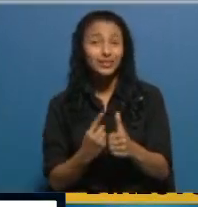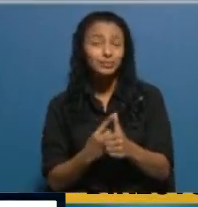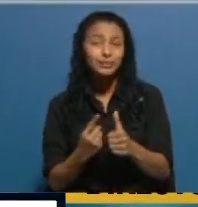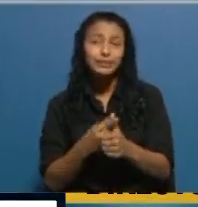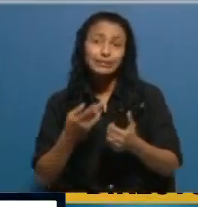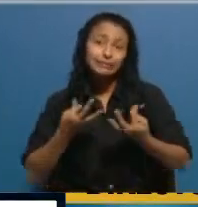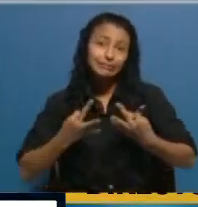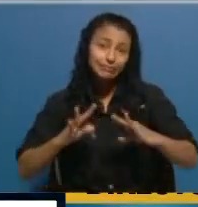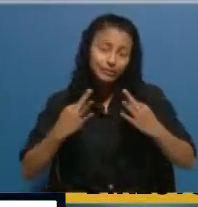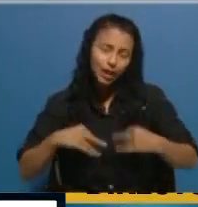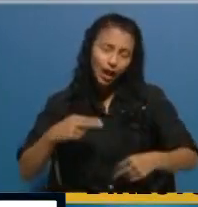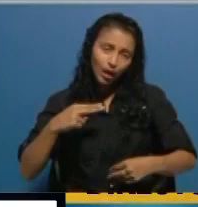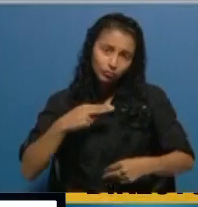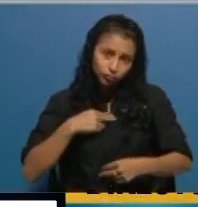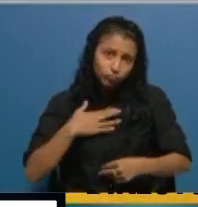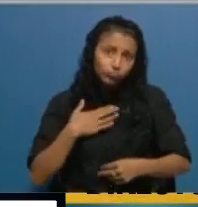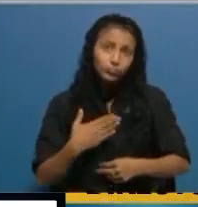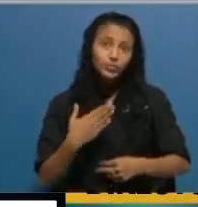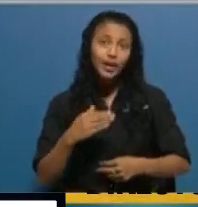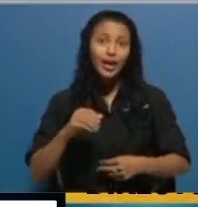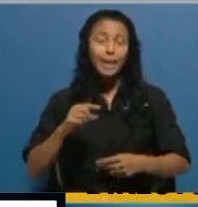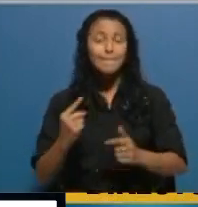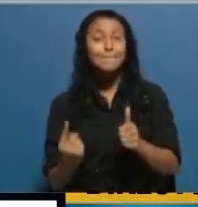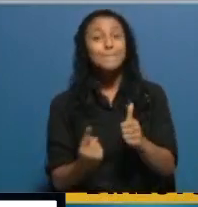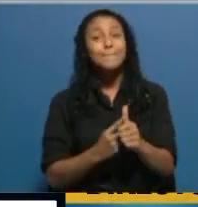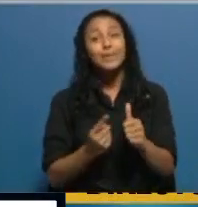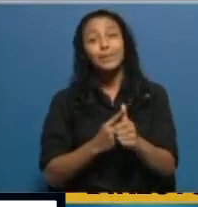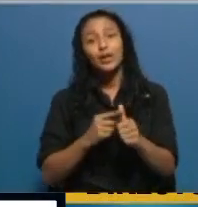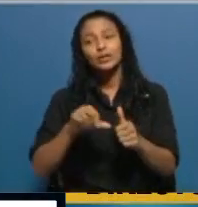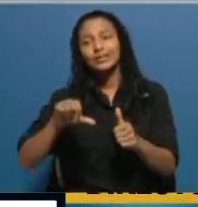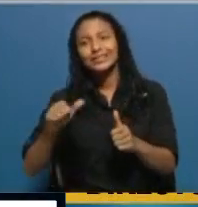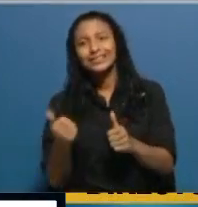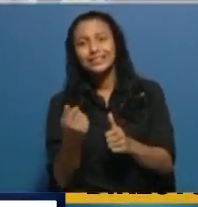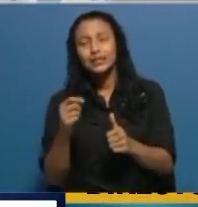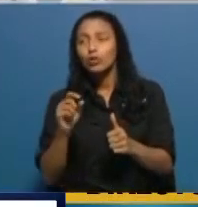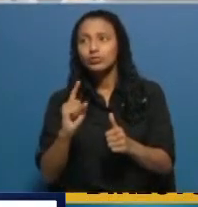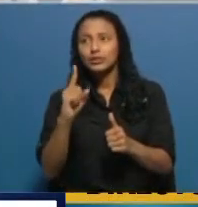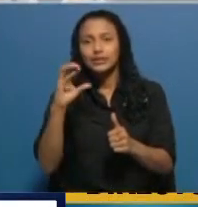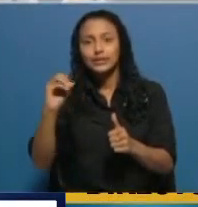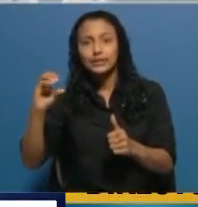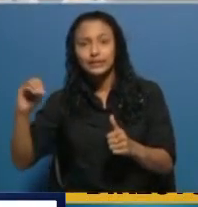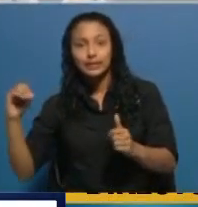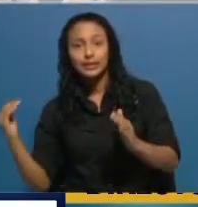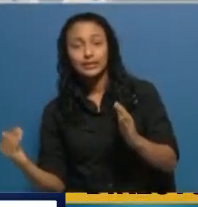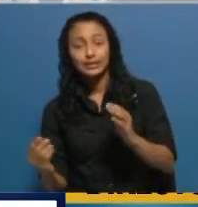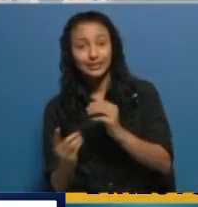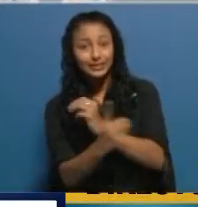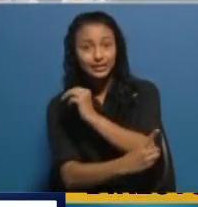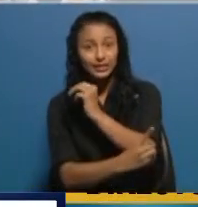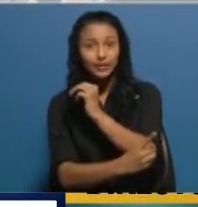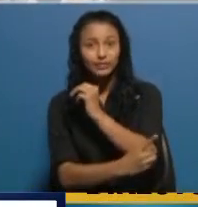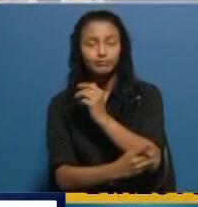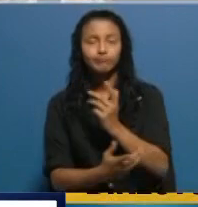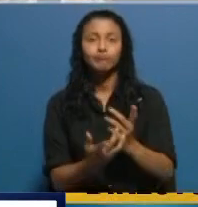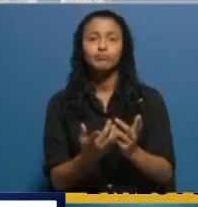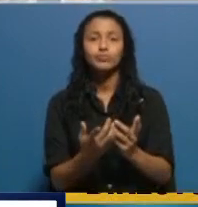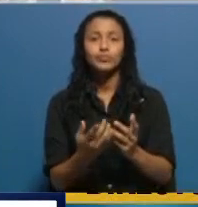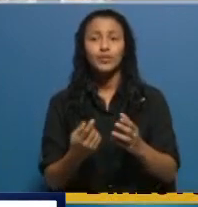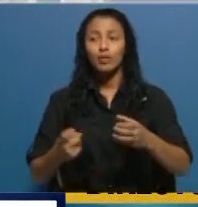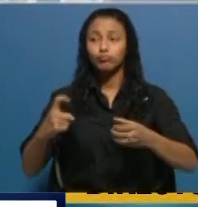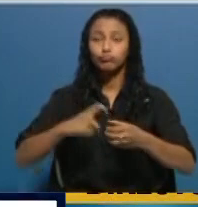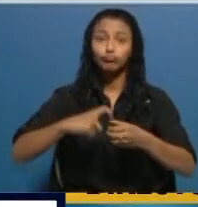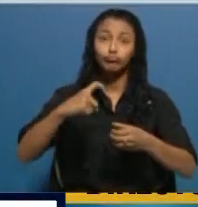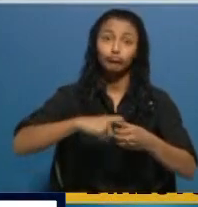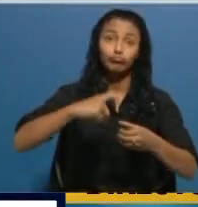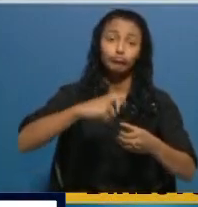emprenderemos en los primeros 100 días de esta legislatura será la reforma del reglamento interno y incorporándole